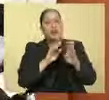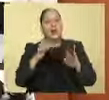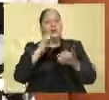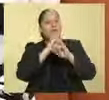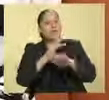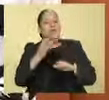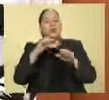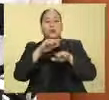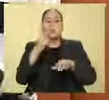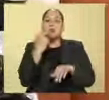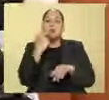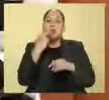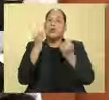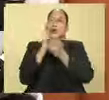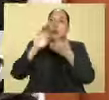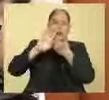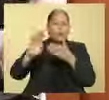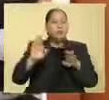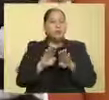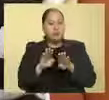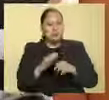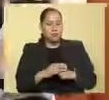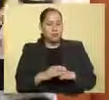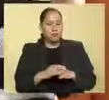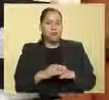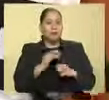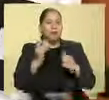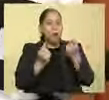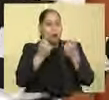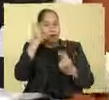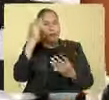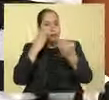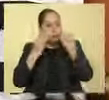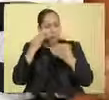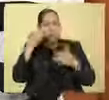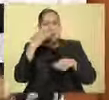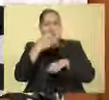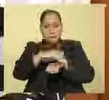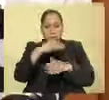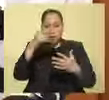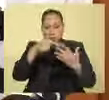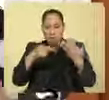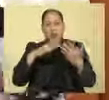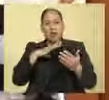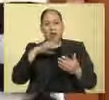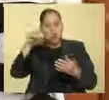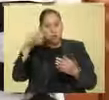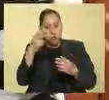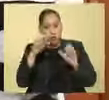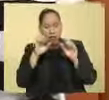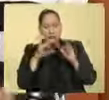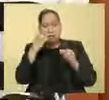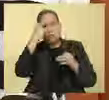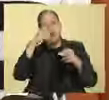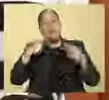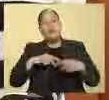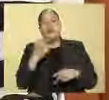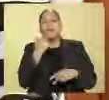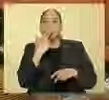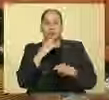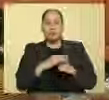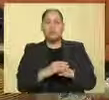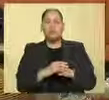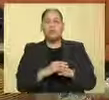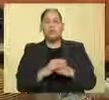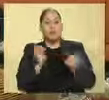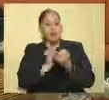tabaquismo y sobre las medidas de prevención y, bueno, algunos tratamientos alternos que hay en esas instituciones para la gente, pues, que es fumadora. No, sí. Y